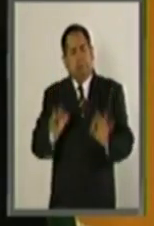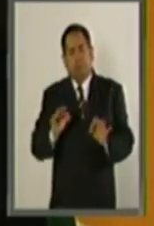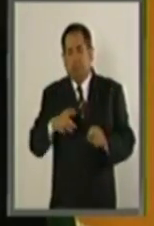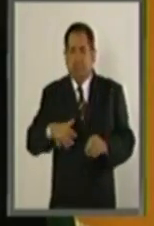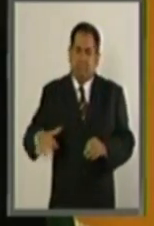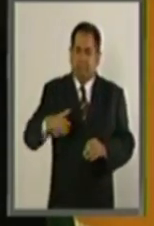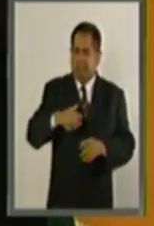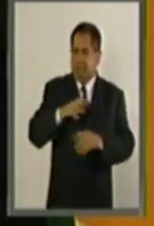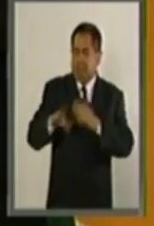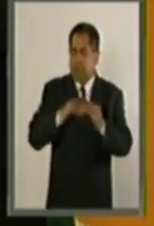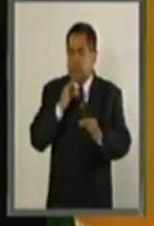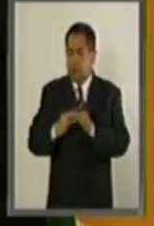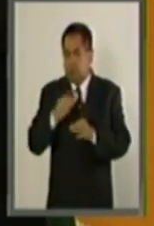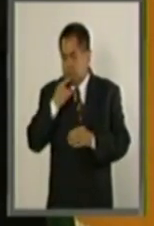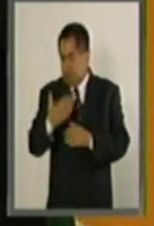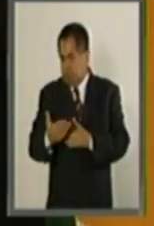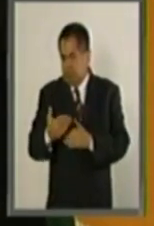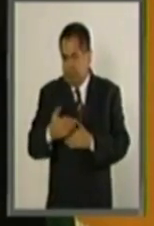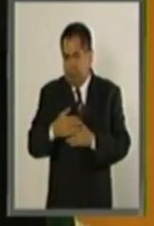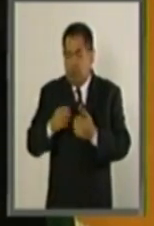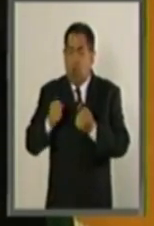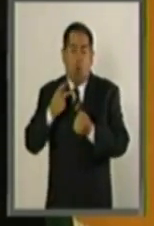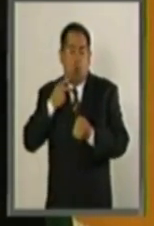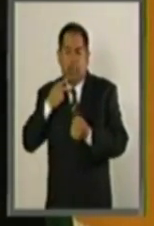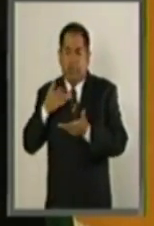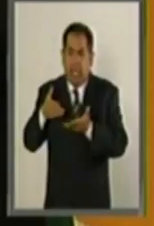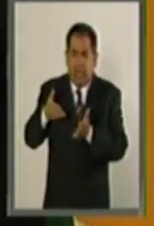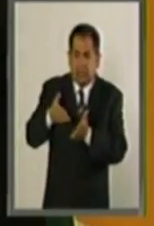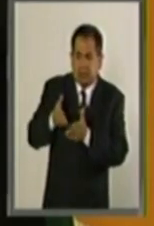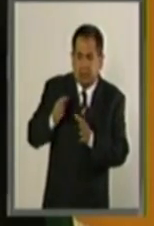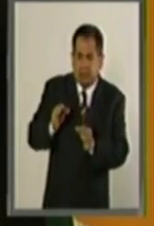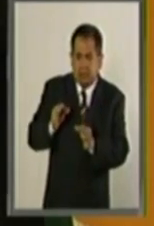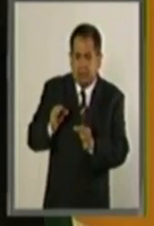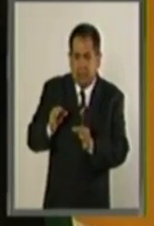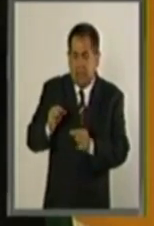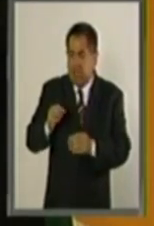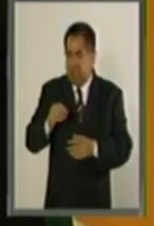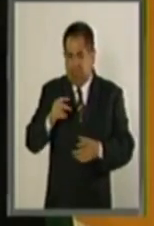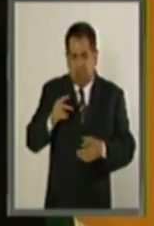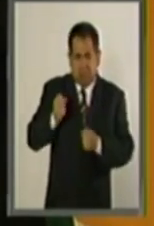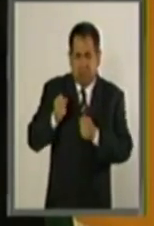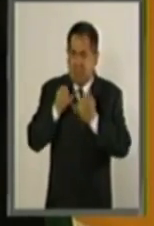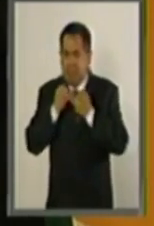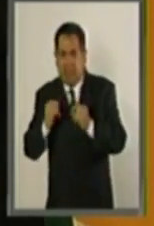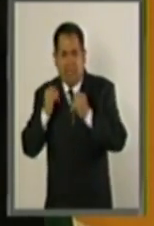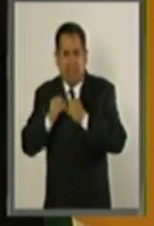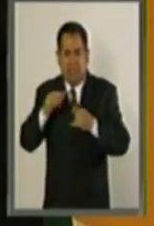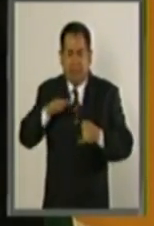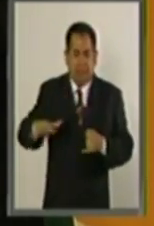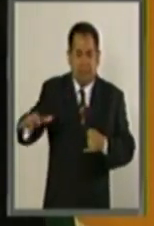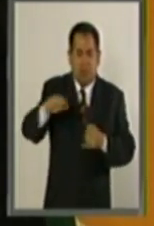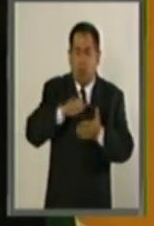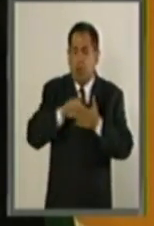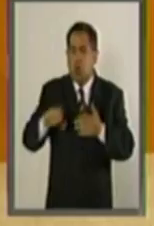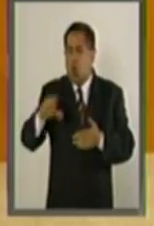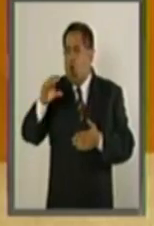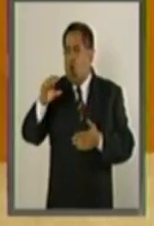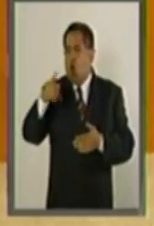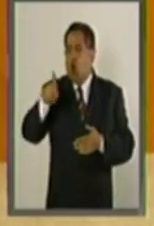como tampoco lo ha sido el mantenimiento de una política de exigencias de independencia de regiones como